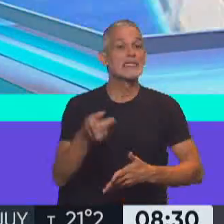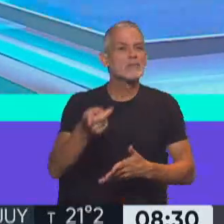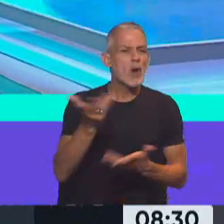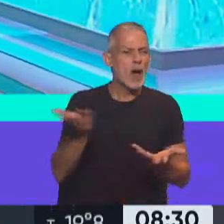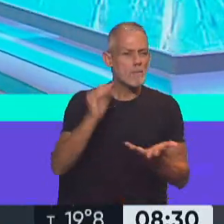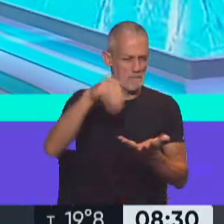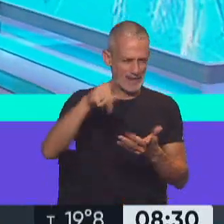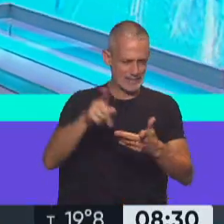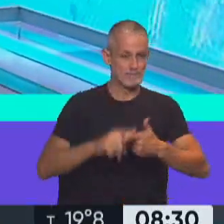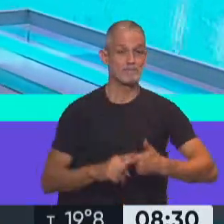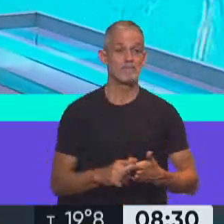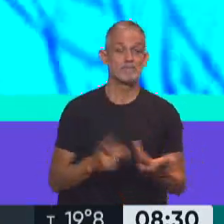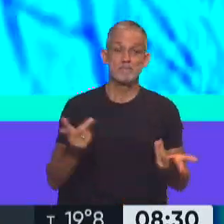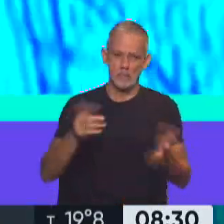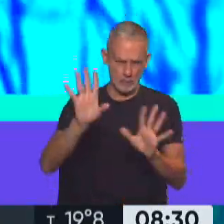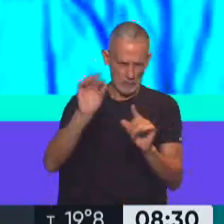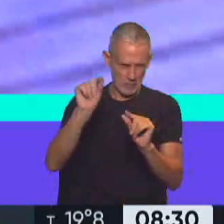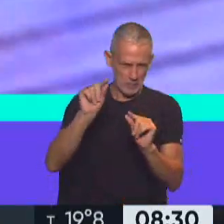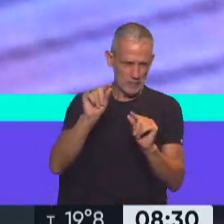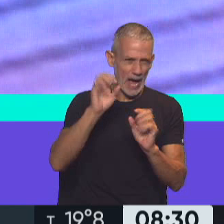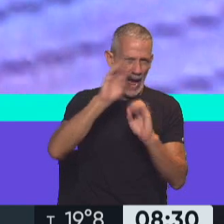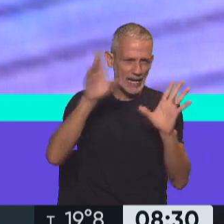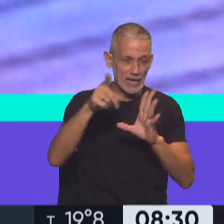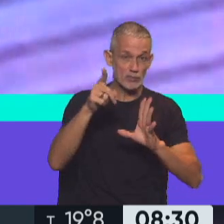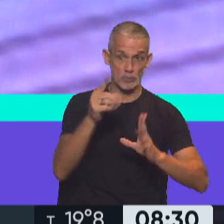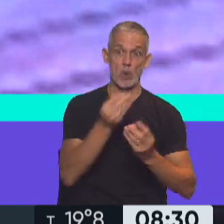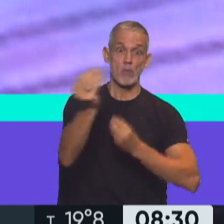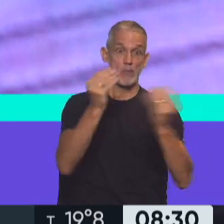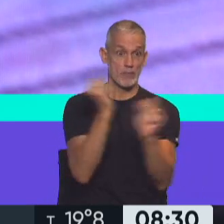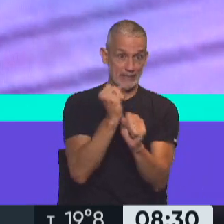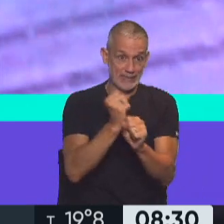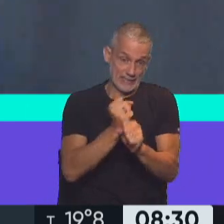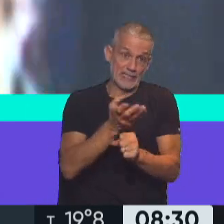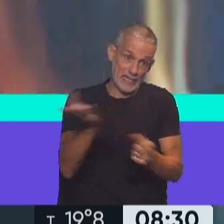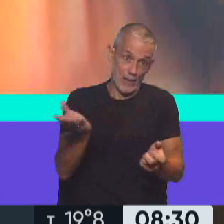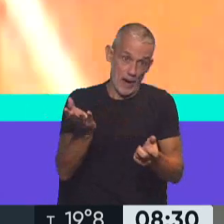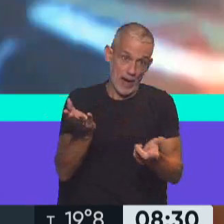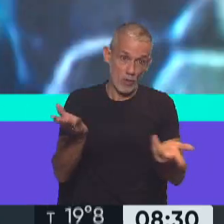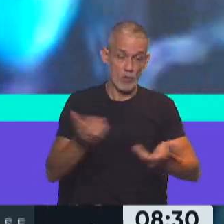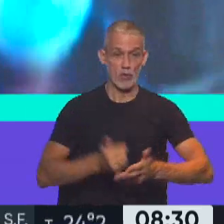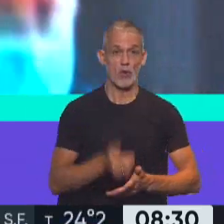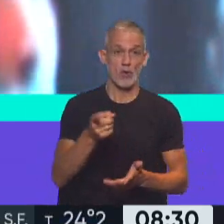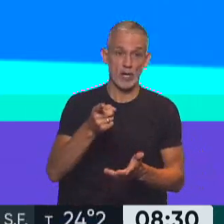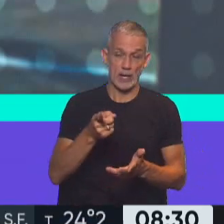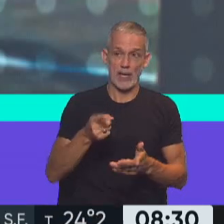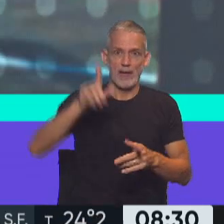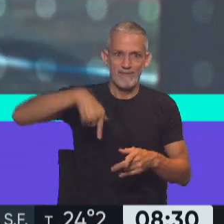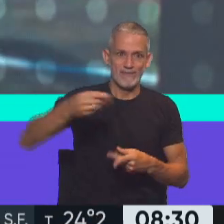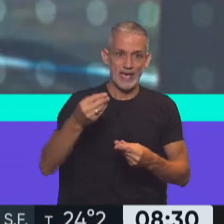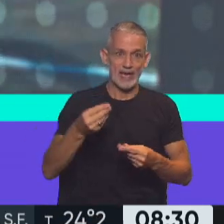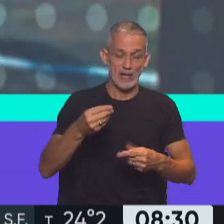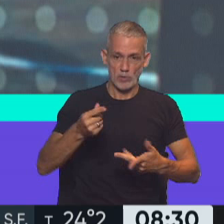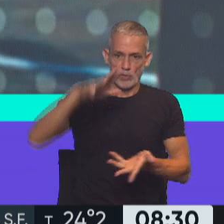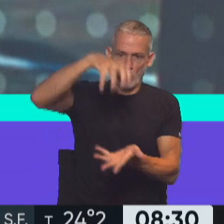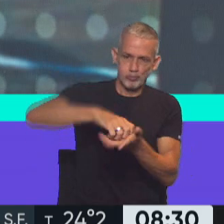mucho más y además hago un paréntesis con la generación de puestos de trabajo que obviamente provoca construir una